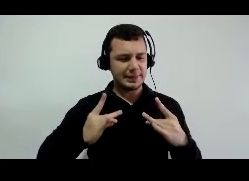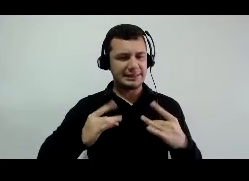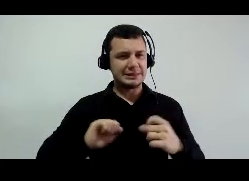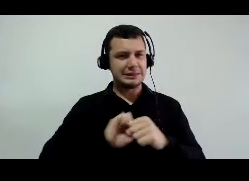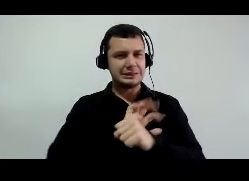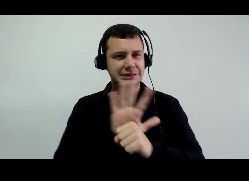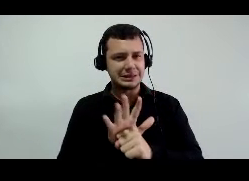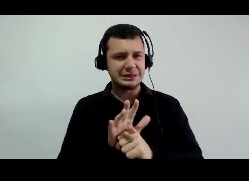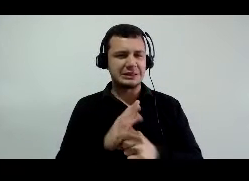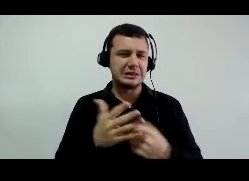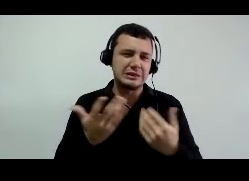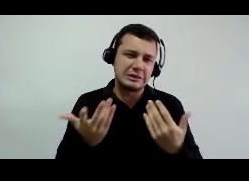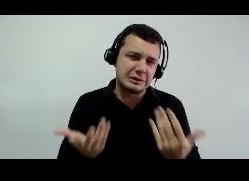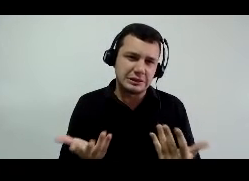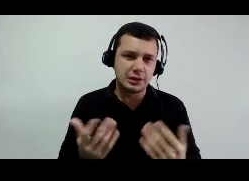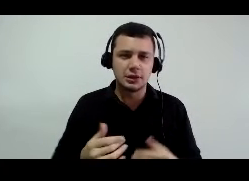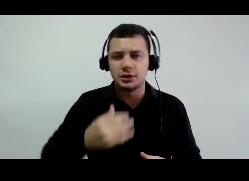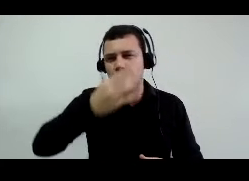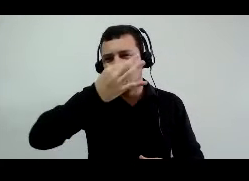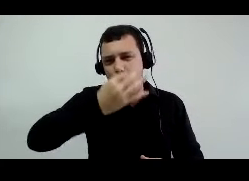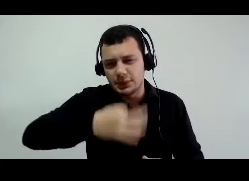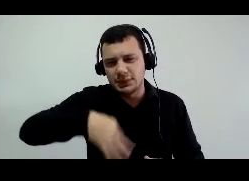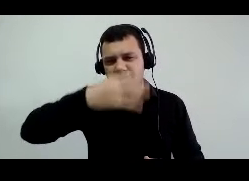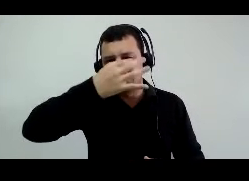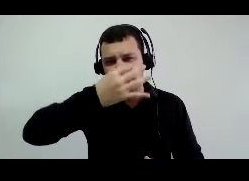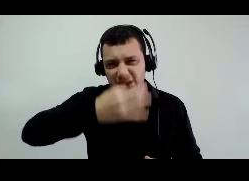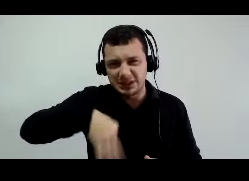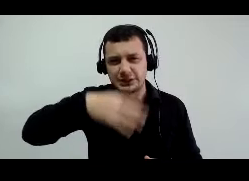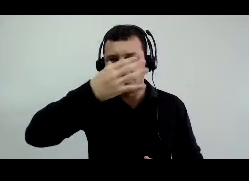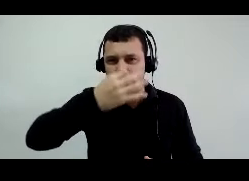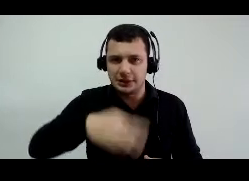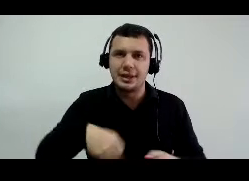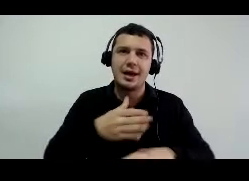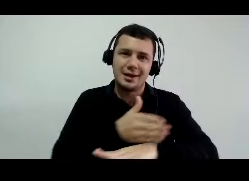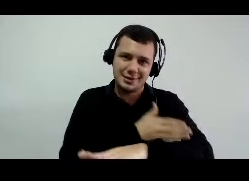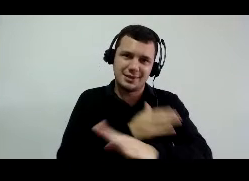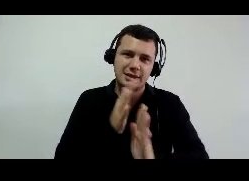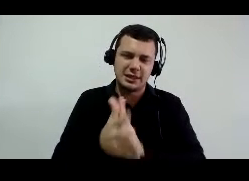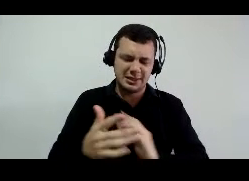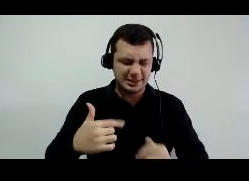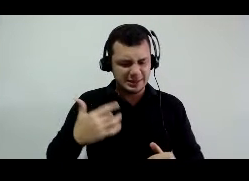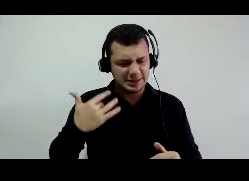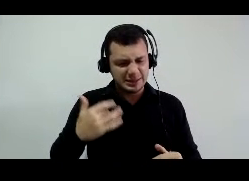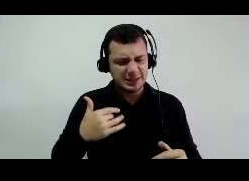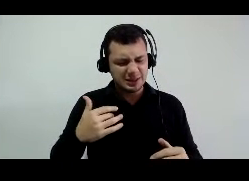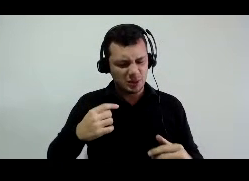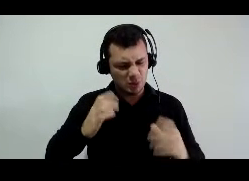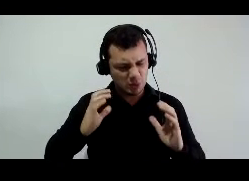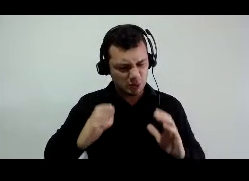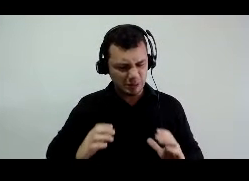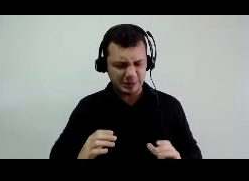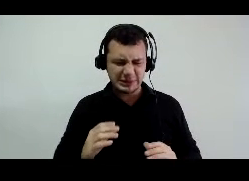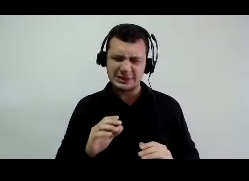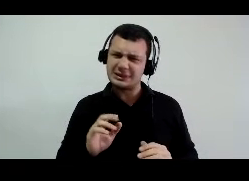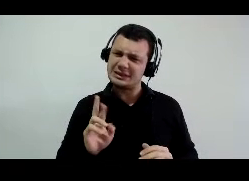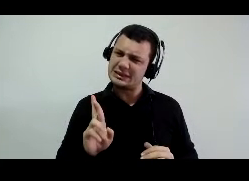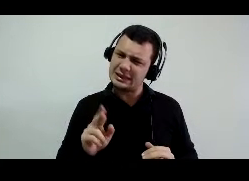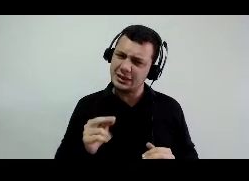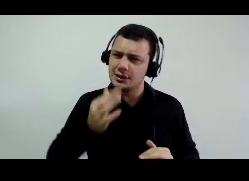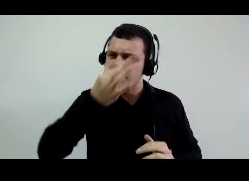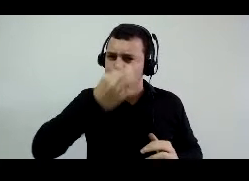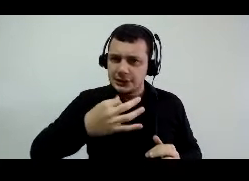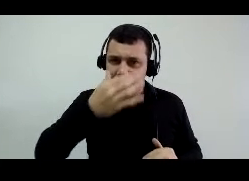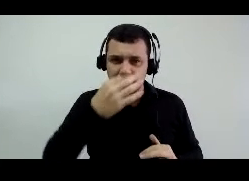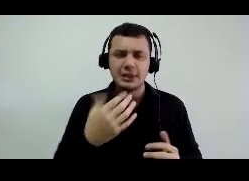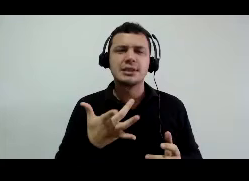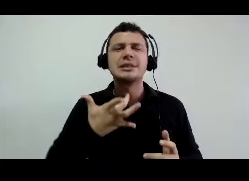de rinorrea, o sea, moco por la nariz, hablábamos de dolor de garganta o dificultad